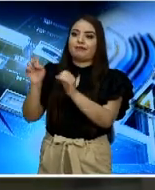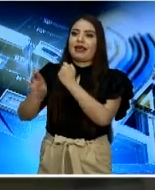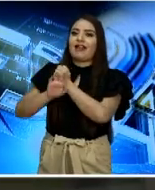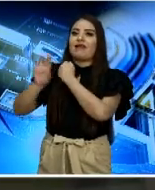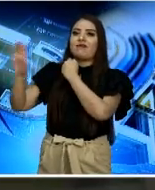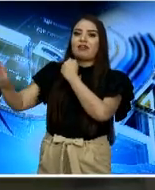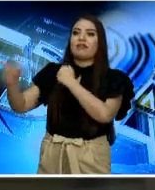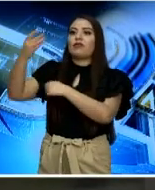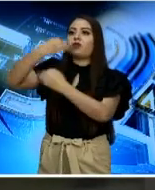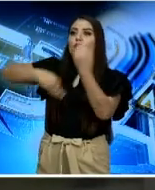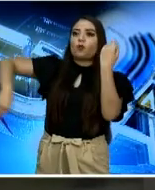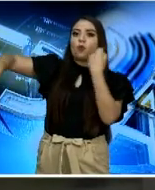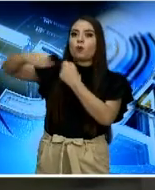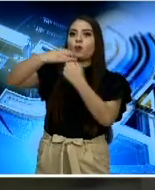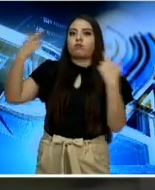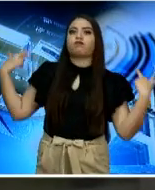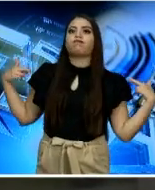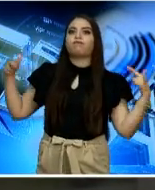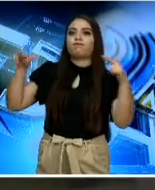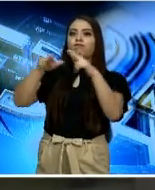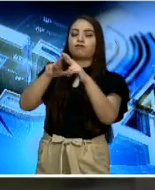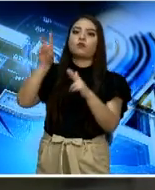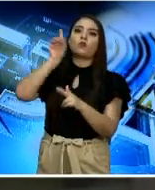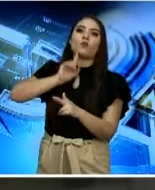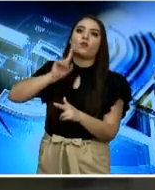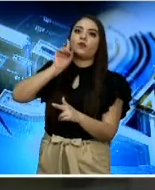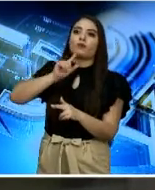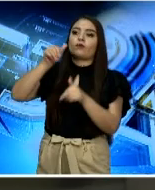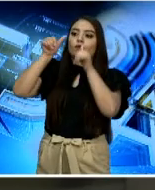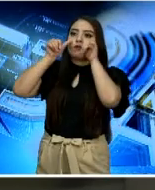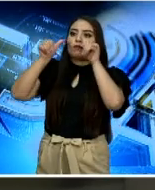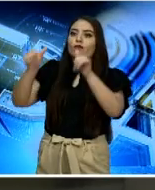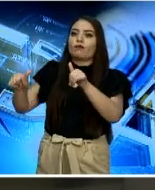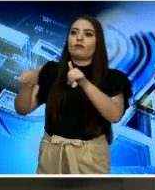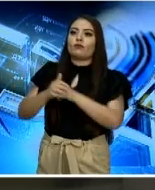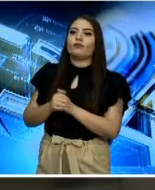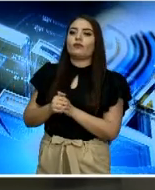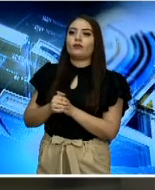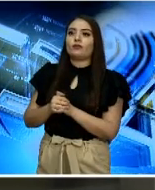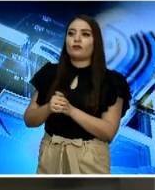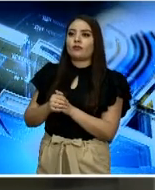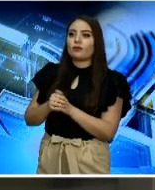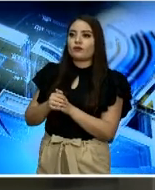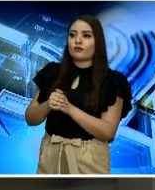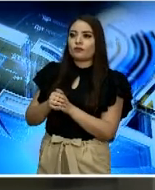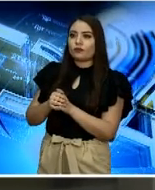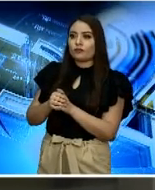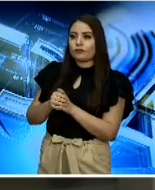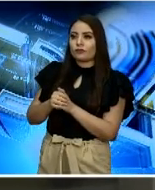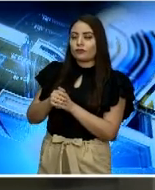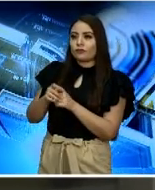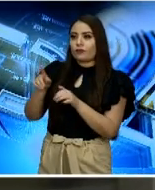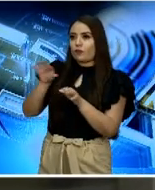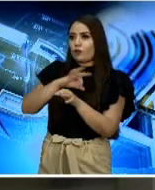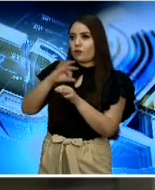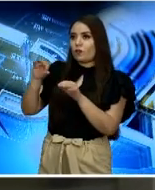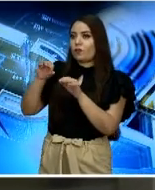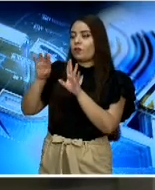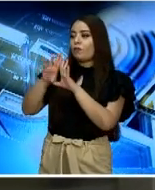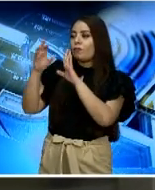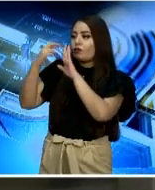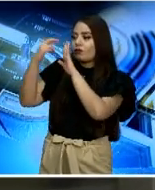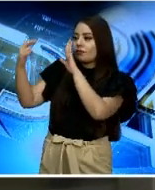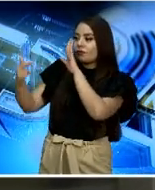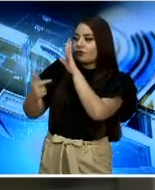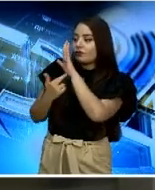maestras pongan atención y se corran los protocolos de formalidad